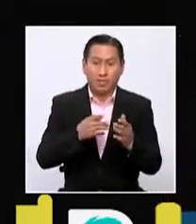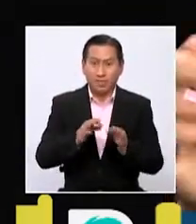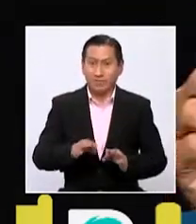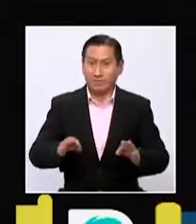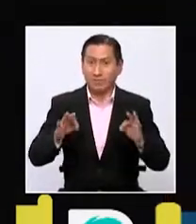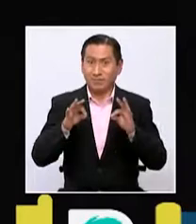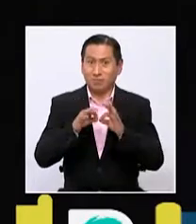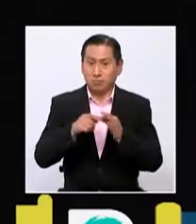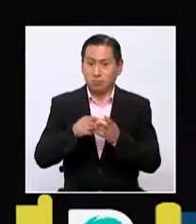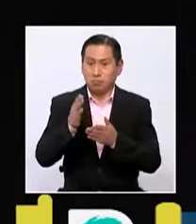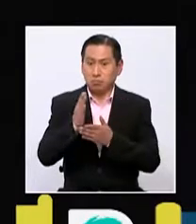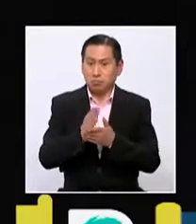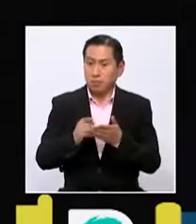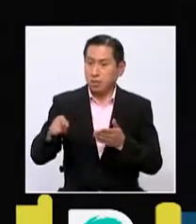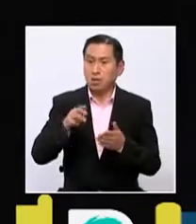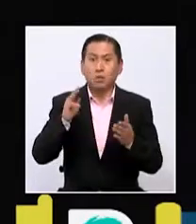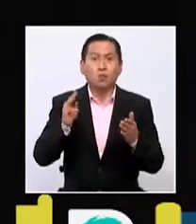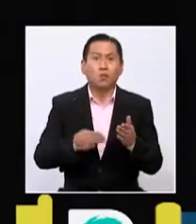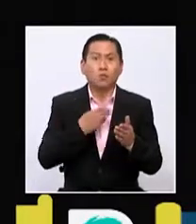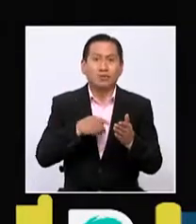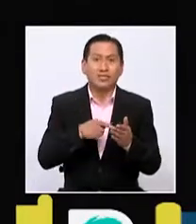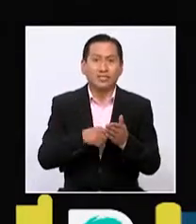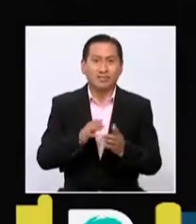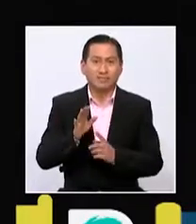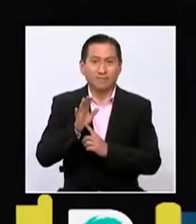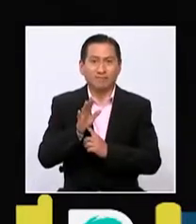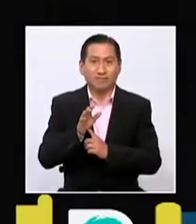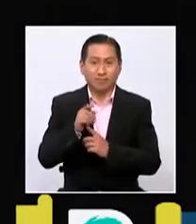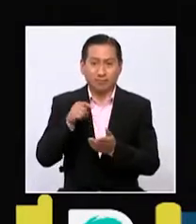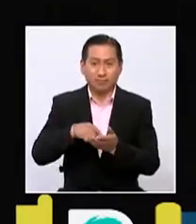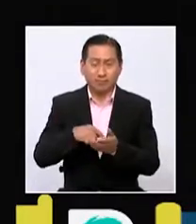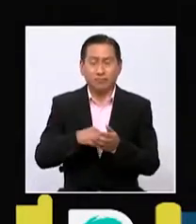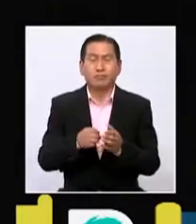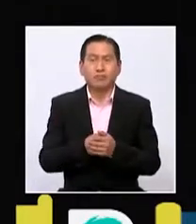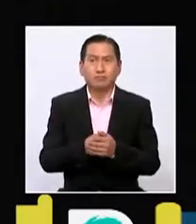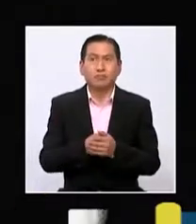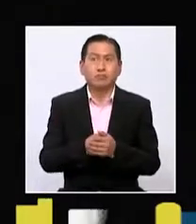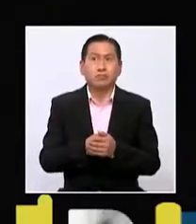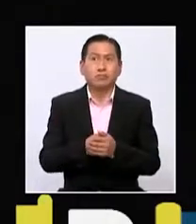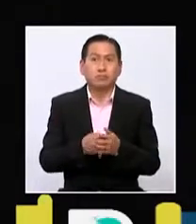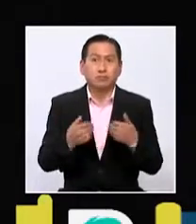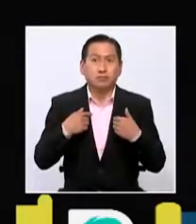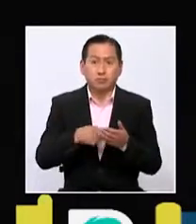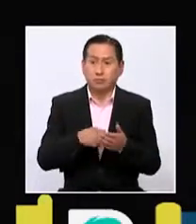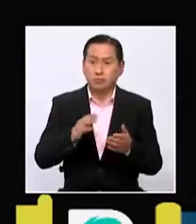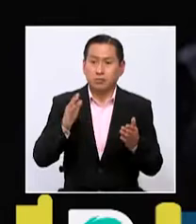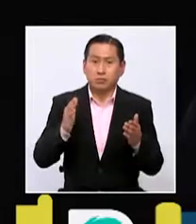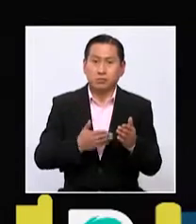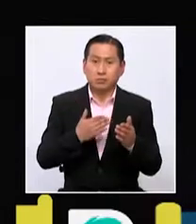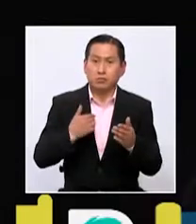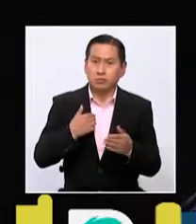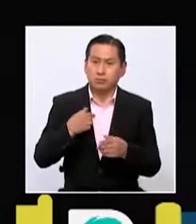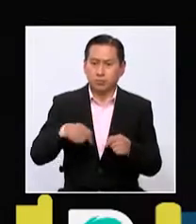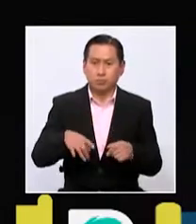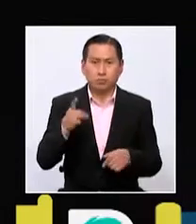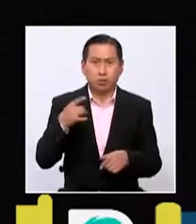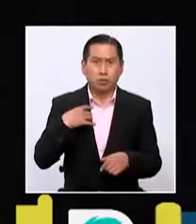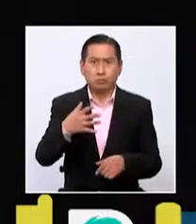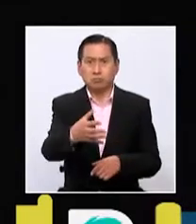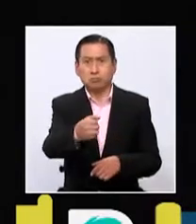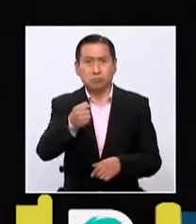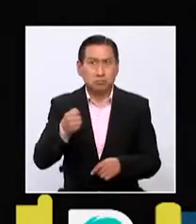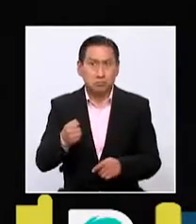del soundtrack de la serie, la cantante me la traje de Bolivia.